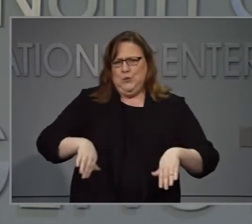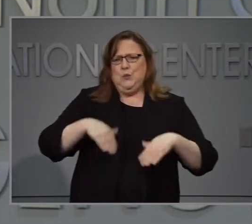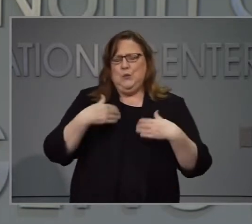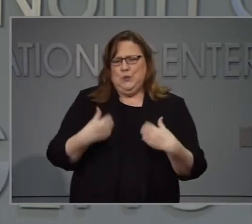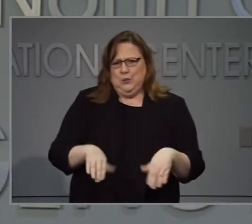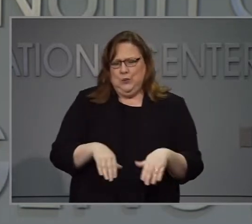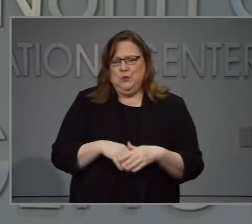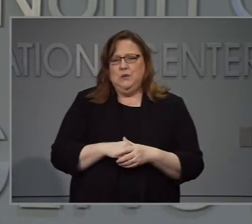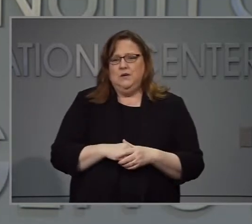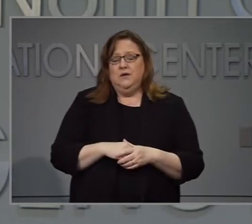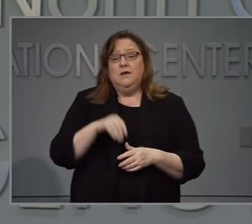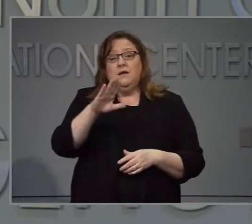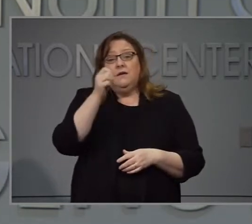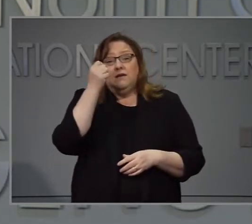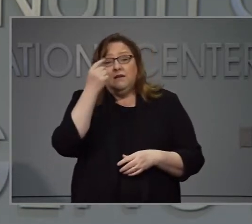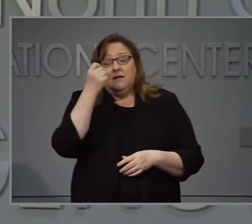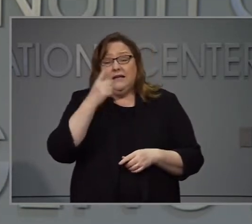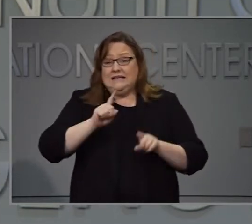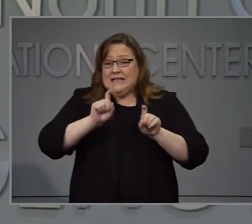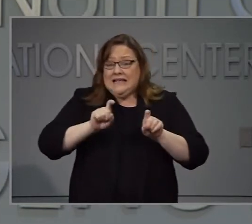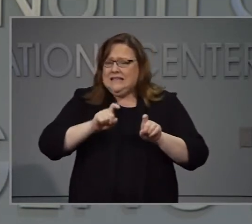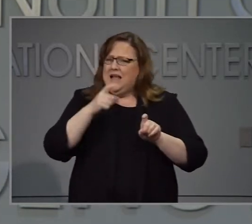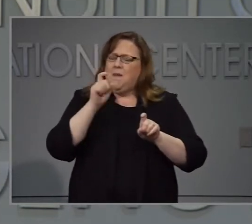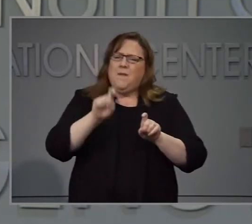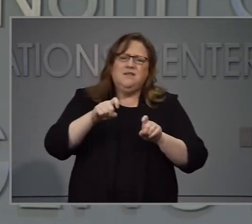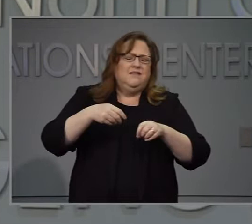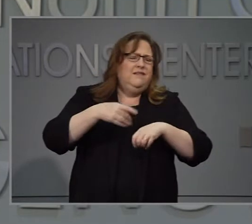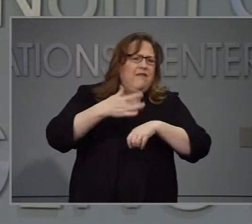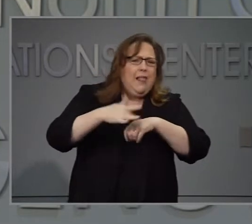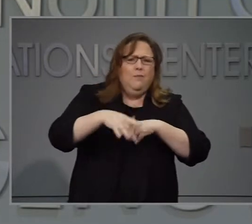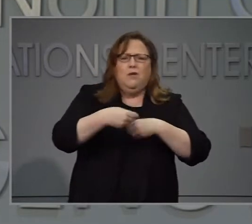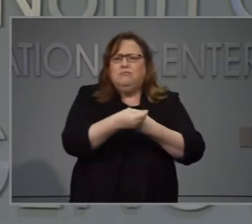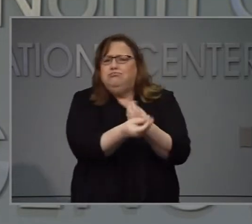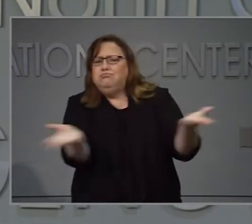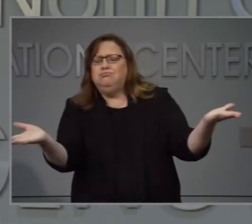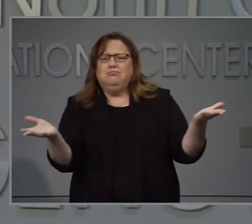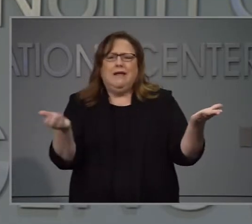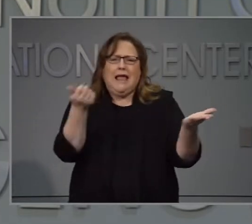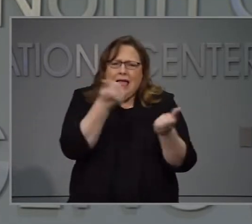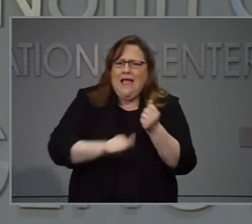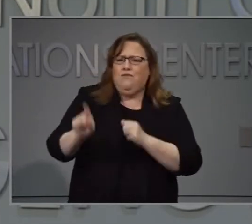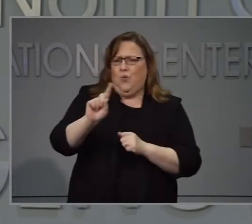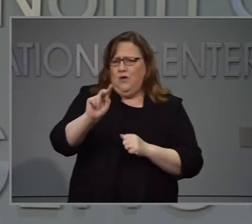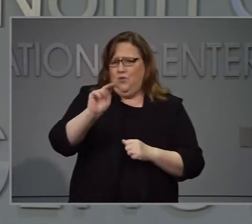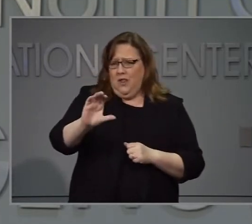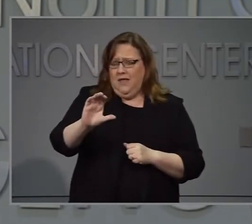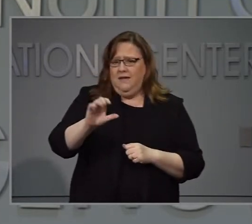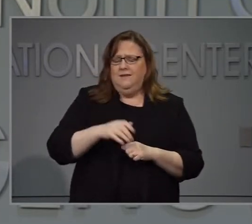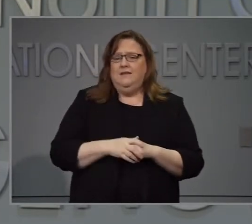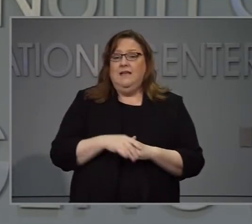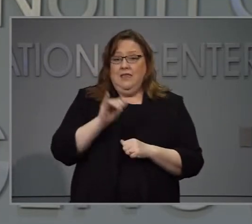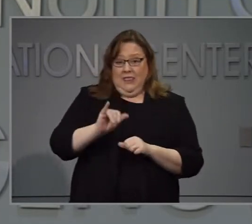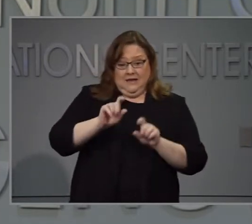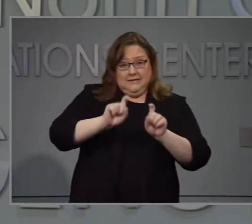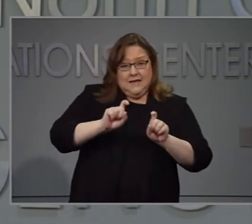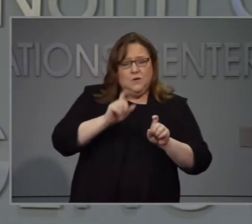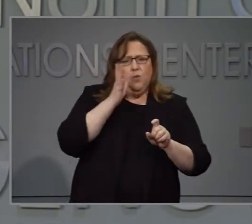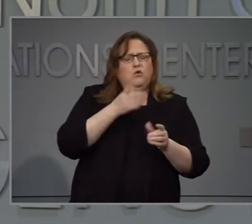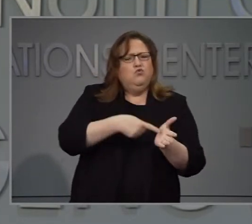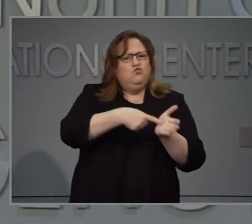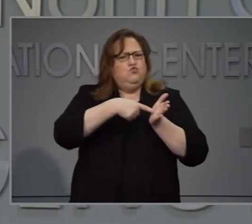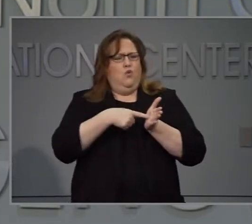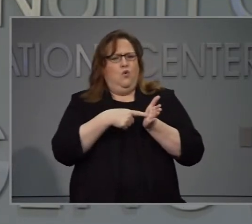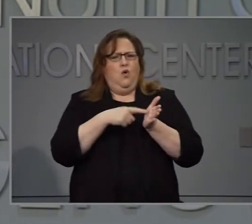pero necesitamos que las pruebas sean más amplias cubran más lugares y debemos usar esta